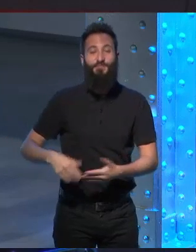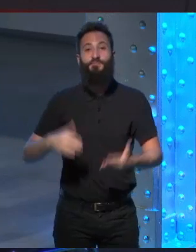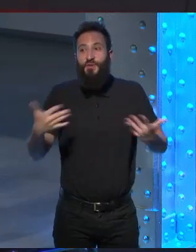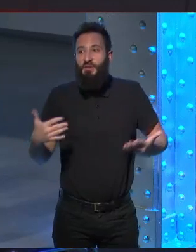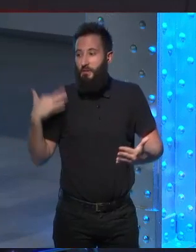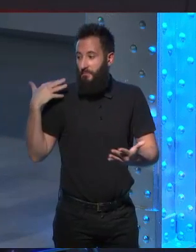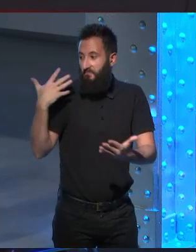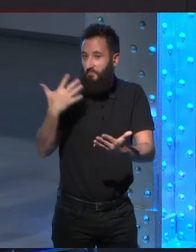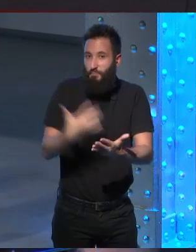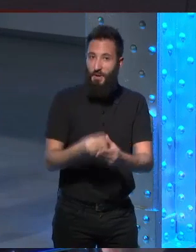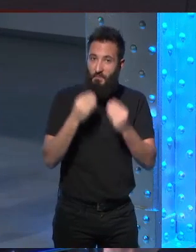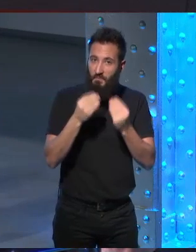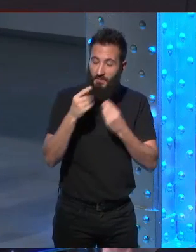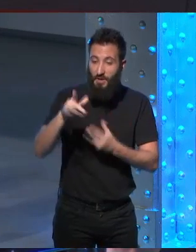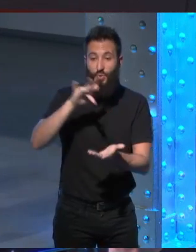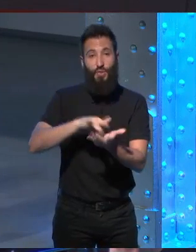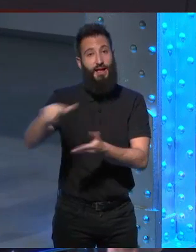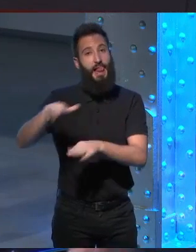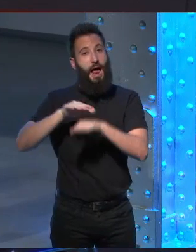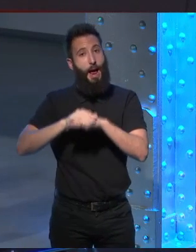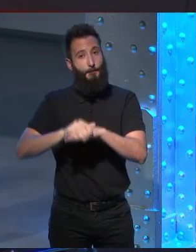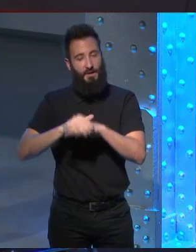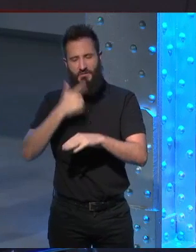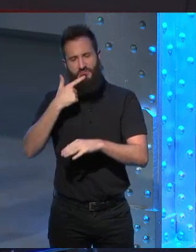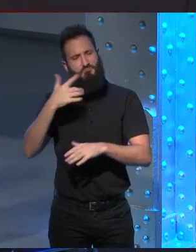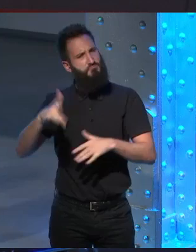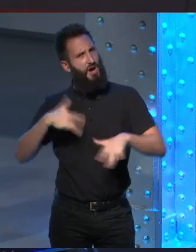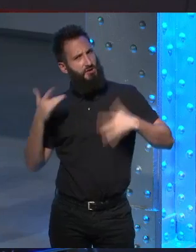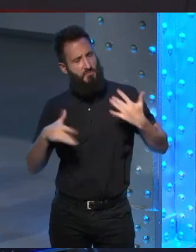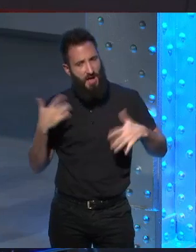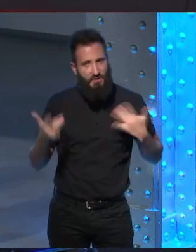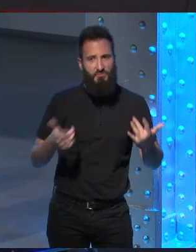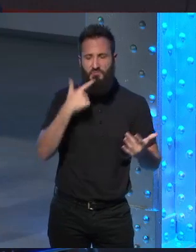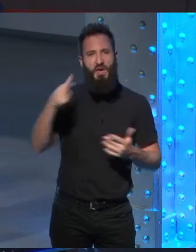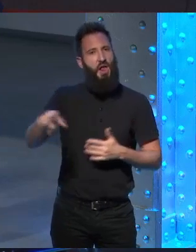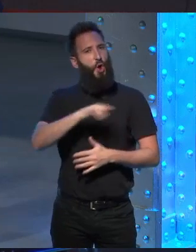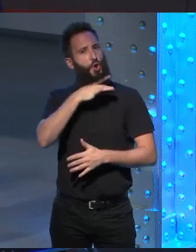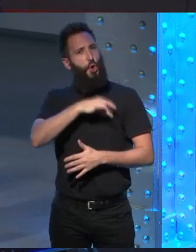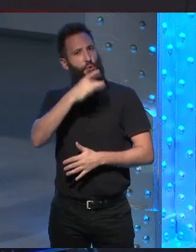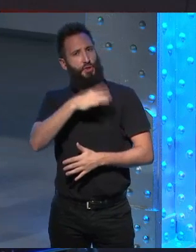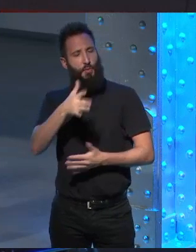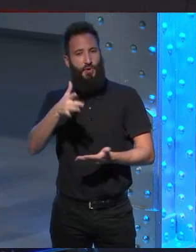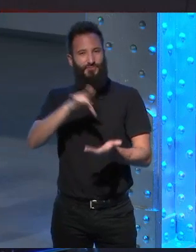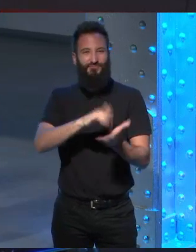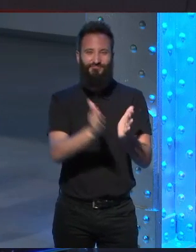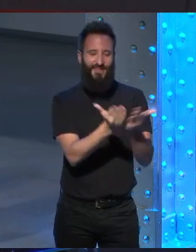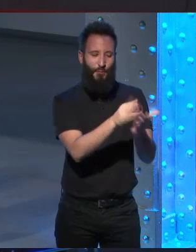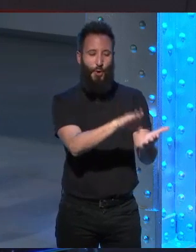bien. Entonces, este amigo mío, es un tío muy majo, pues está muy contento porque se lo ha creído un